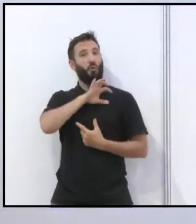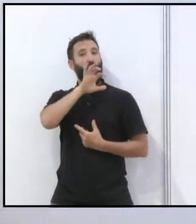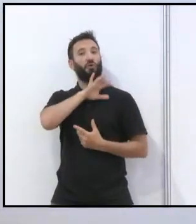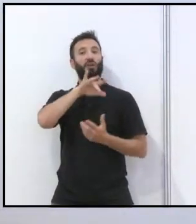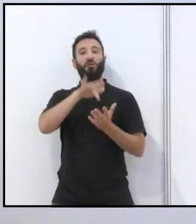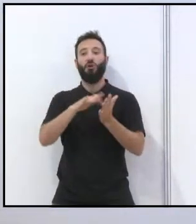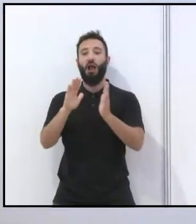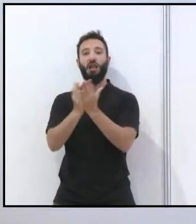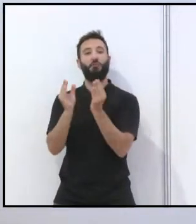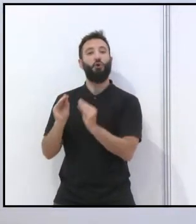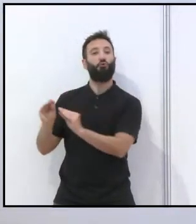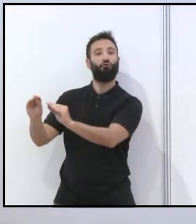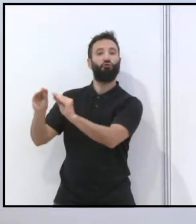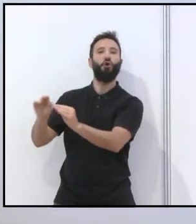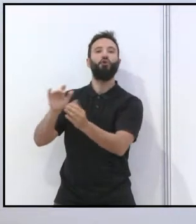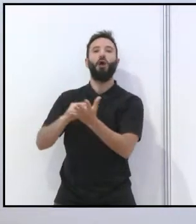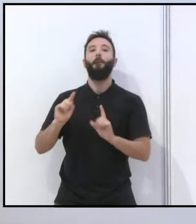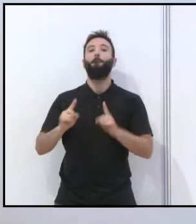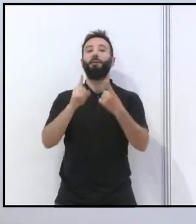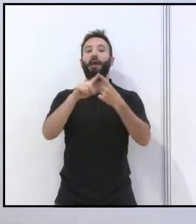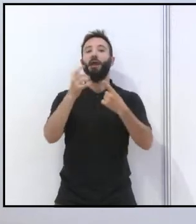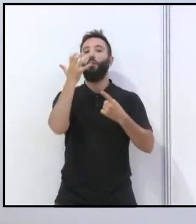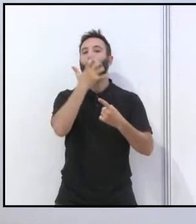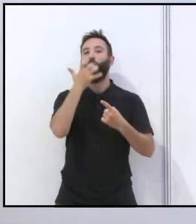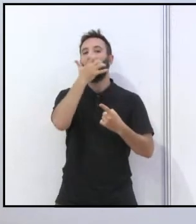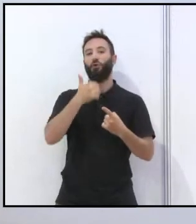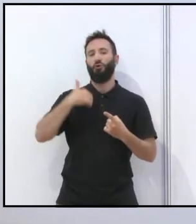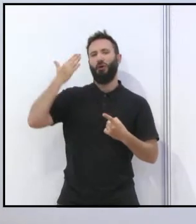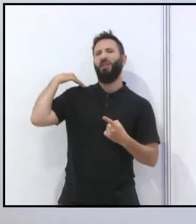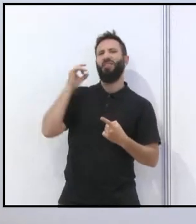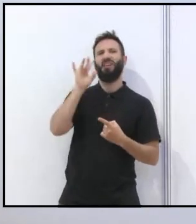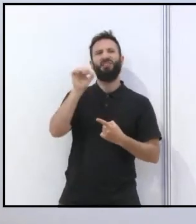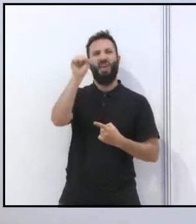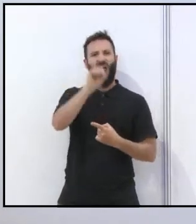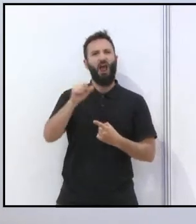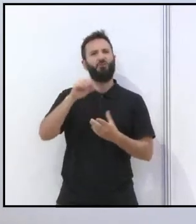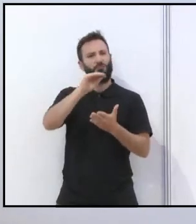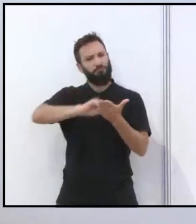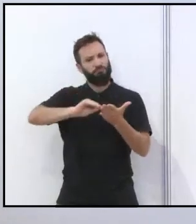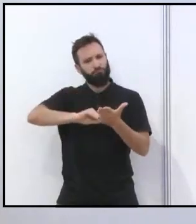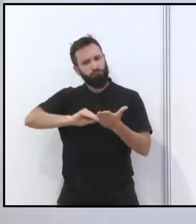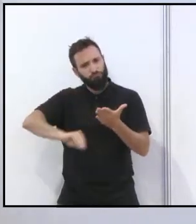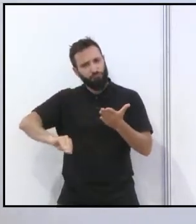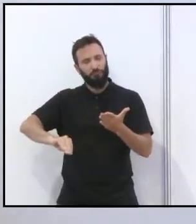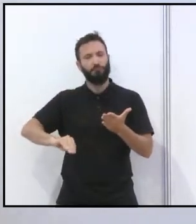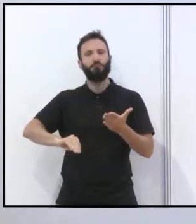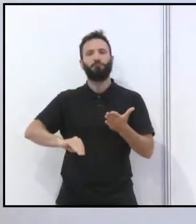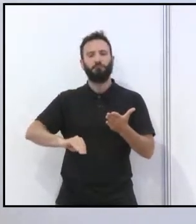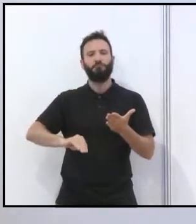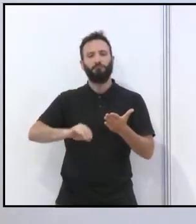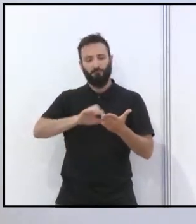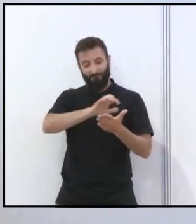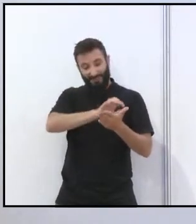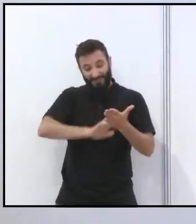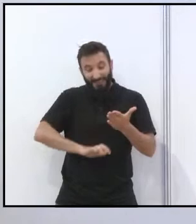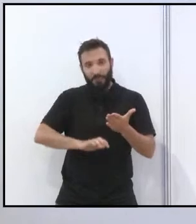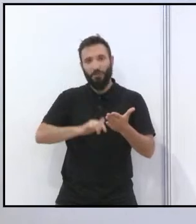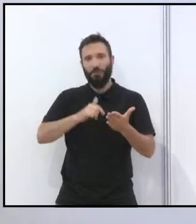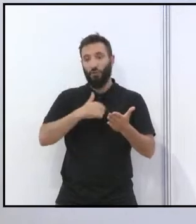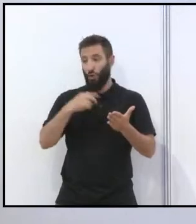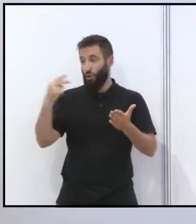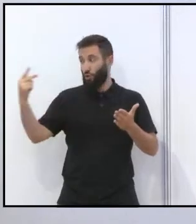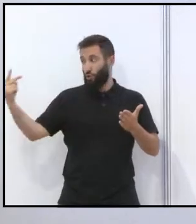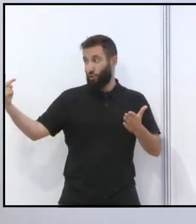de Liliana. Su primer cuento yo lo escribí hace unos 15 años, ¿no? Y ella está de acuerdo conmigo. O sea, que estamos las